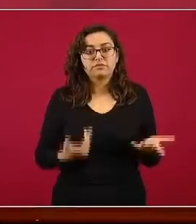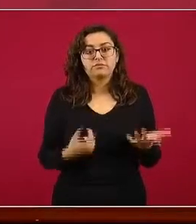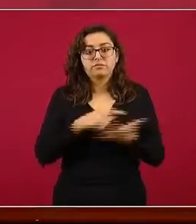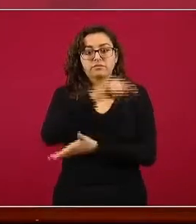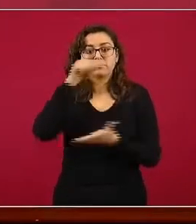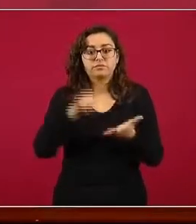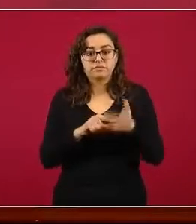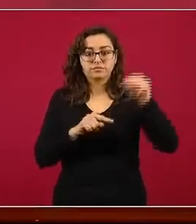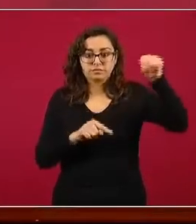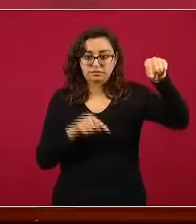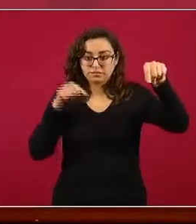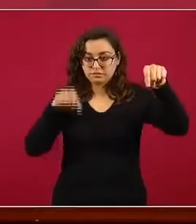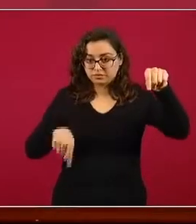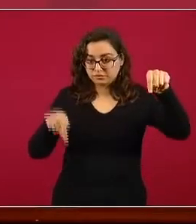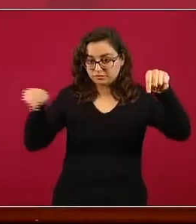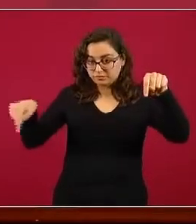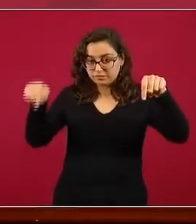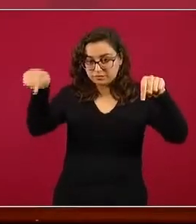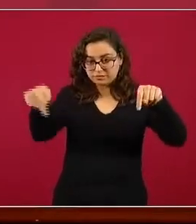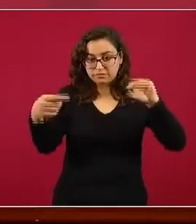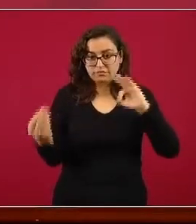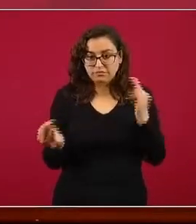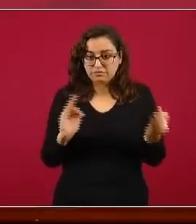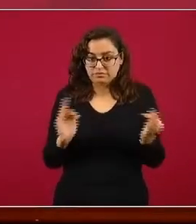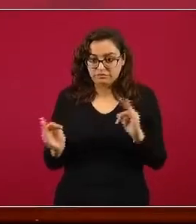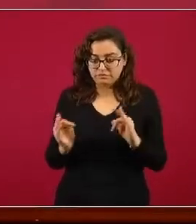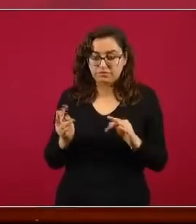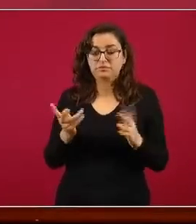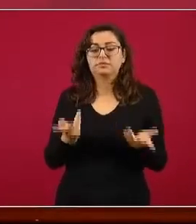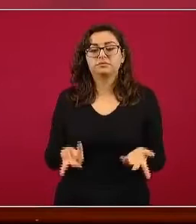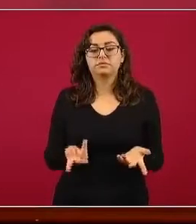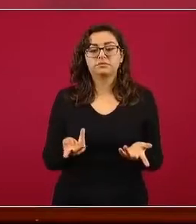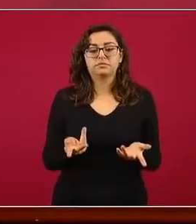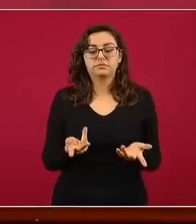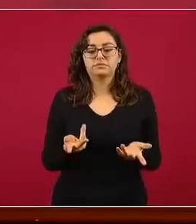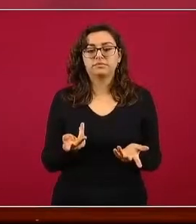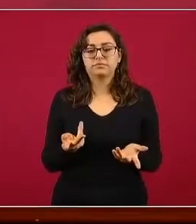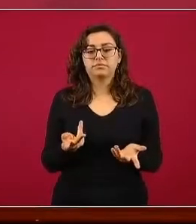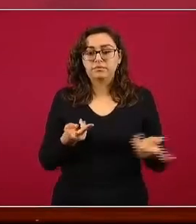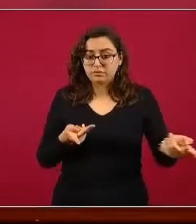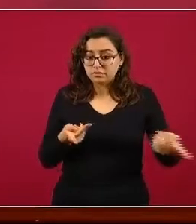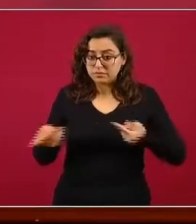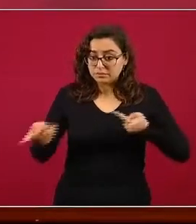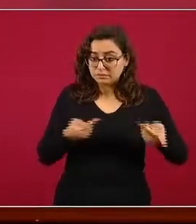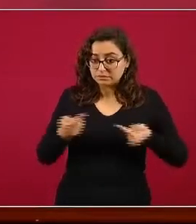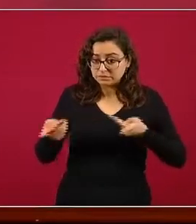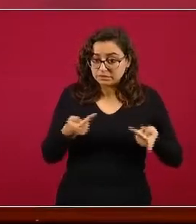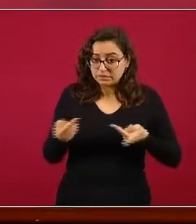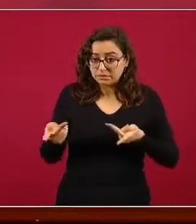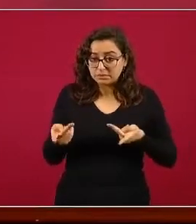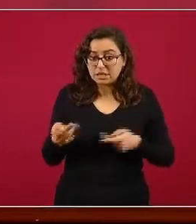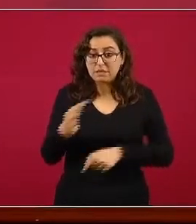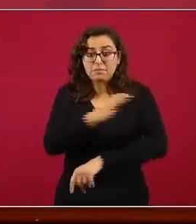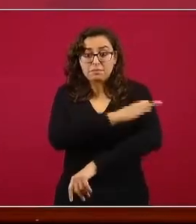de distribución más cercanos al uso. Habíamos comentado aquí que el plan completo de vacunación contra COVID,